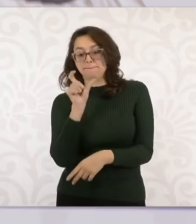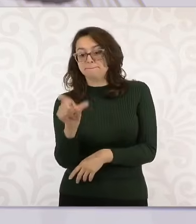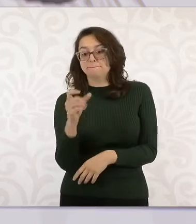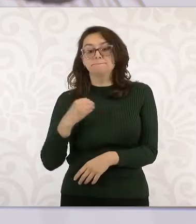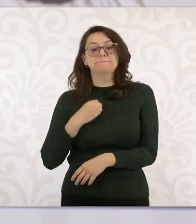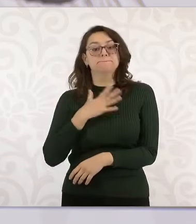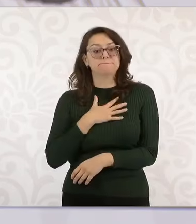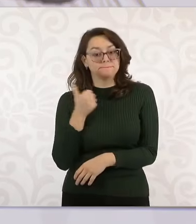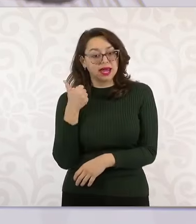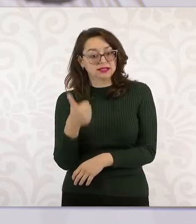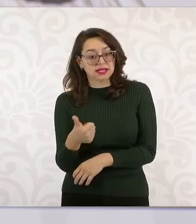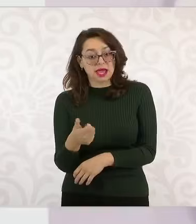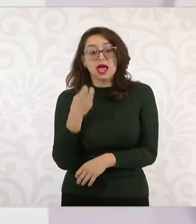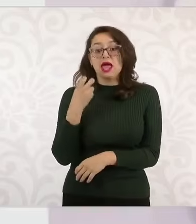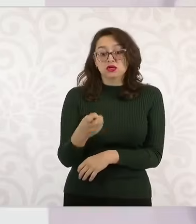por la justicia